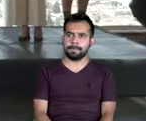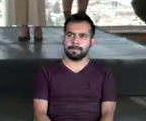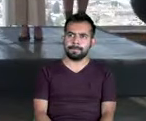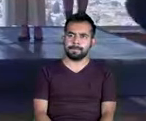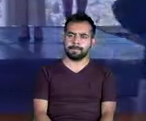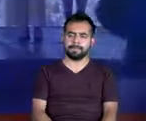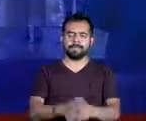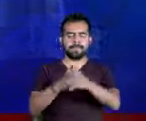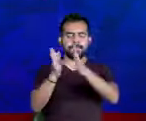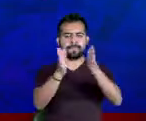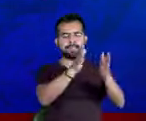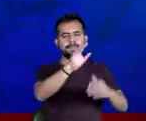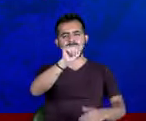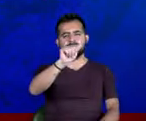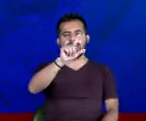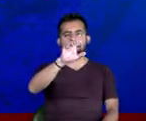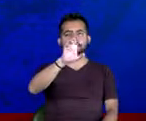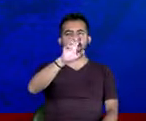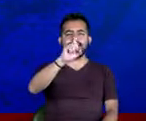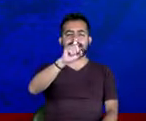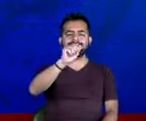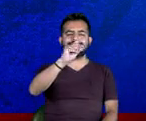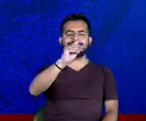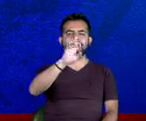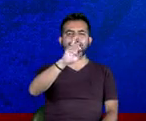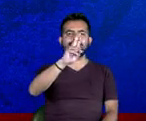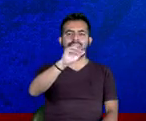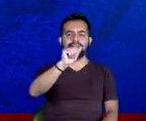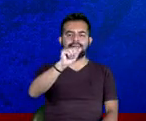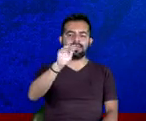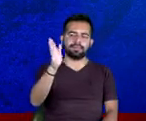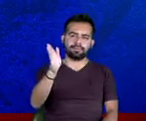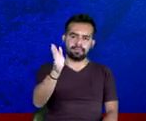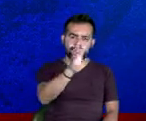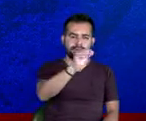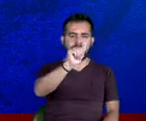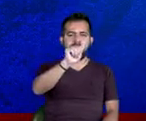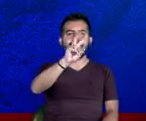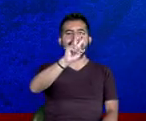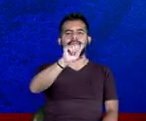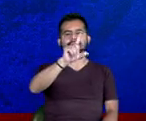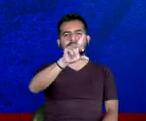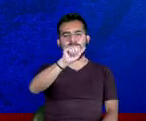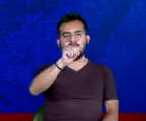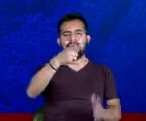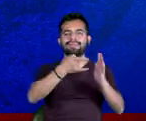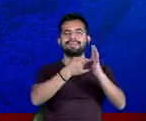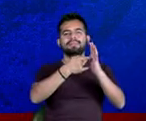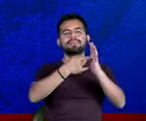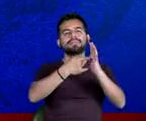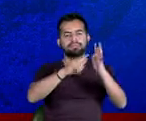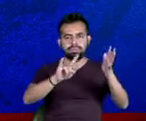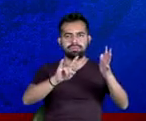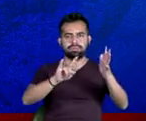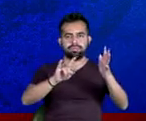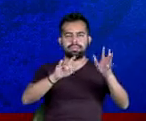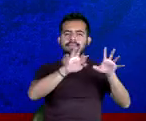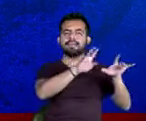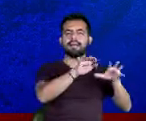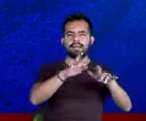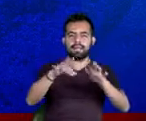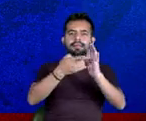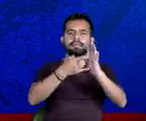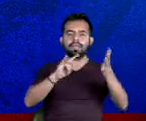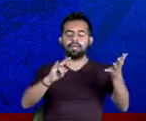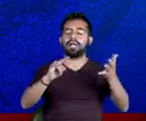Alexandra Álava estará con nosotros en la Secretaría de Tecnologías de la Información y Comunicación, un campo muy importante, a ratos poco desarrollado,